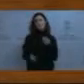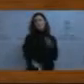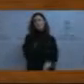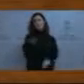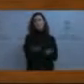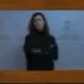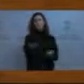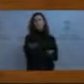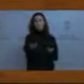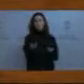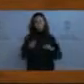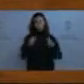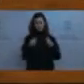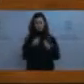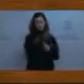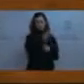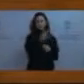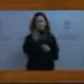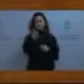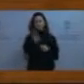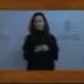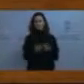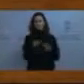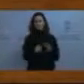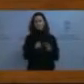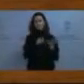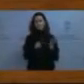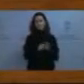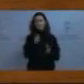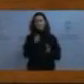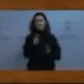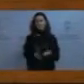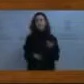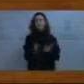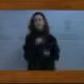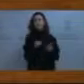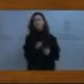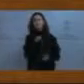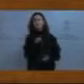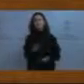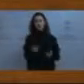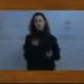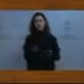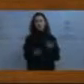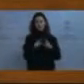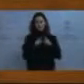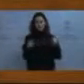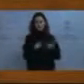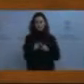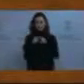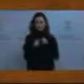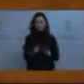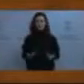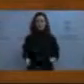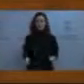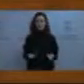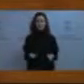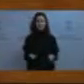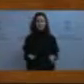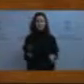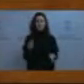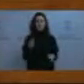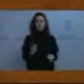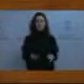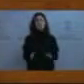nosotros mismos. El 45% menos en 2015 que en 2014, comparados con Asturias. Evidentemente, el deporte universitario no está para tirar